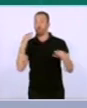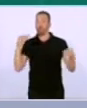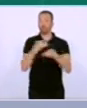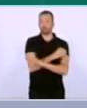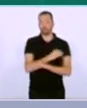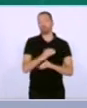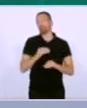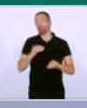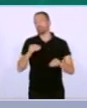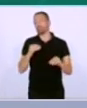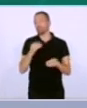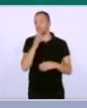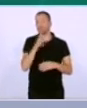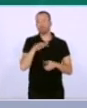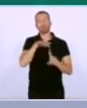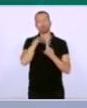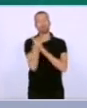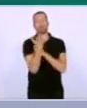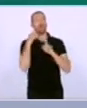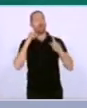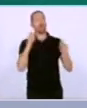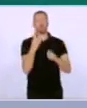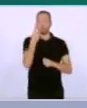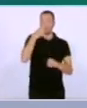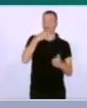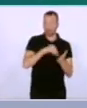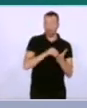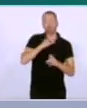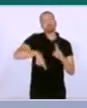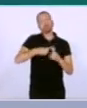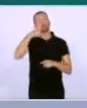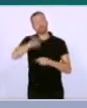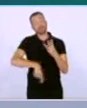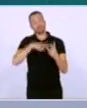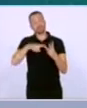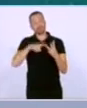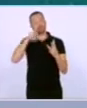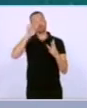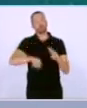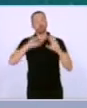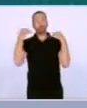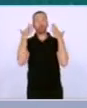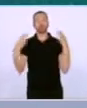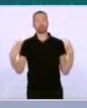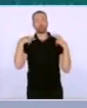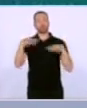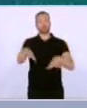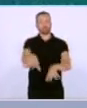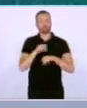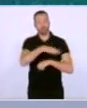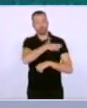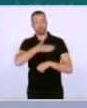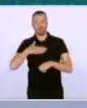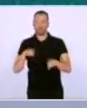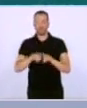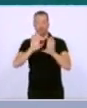estados de alarma y la tercera al secuestro del Congreso de los diputados que pretendía la presidente batet